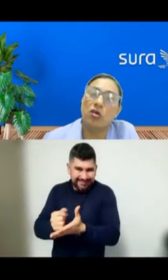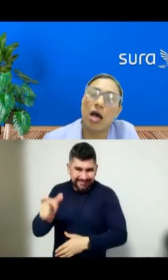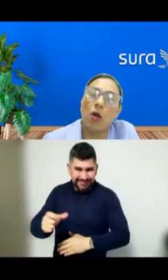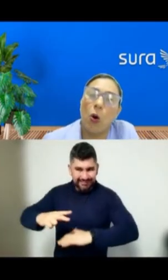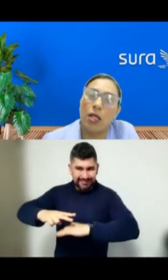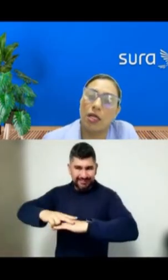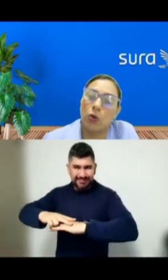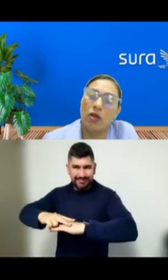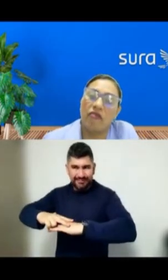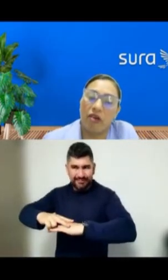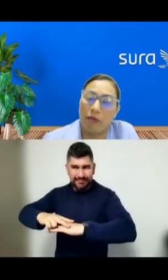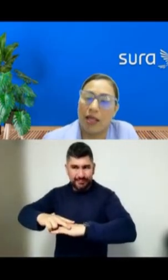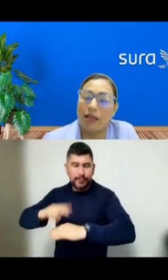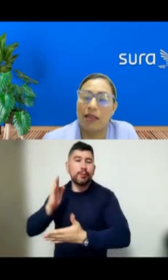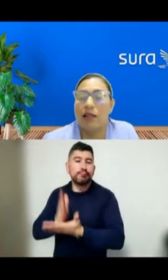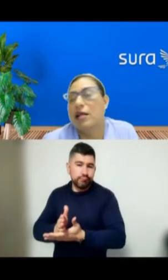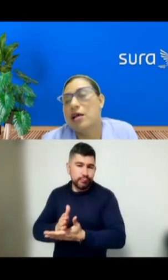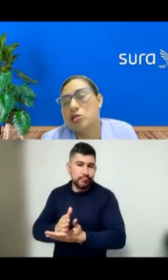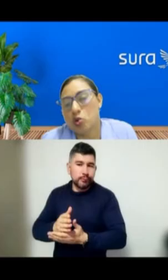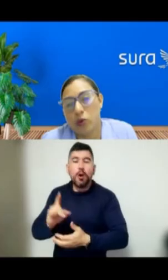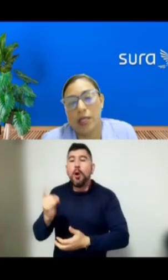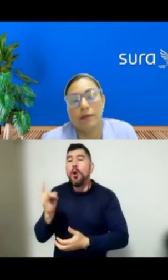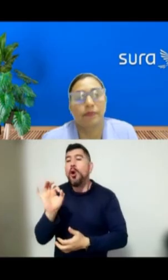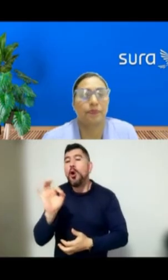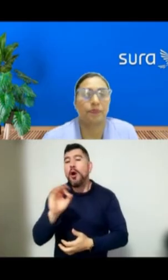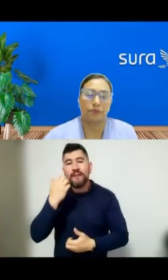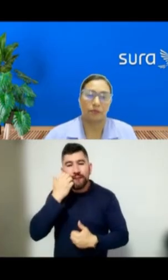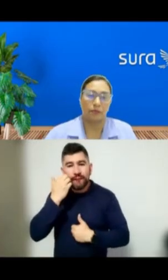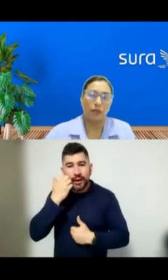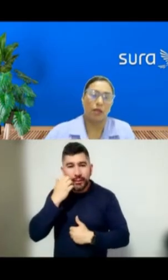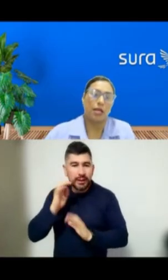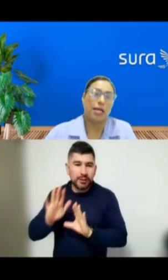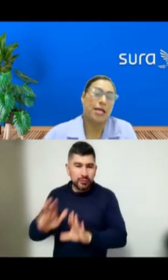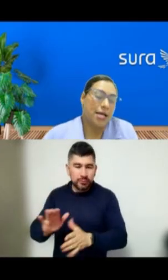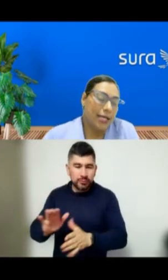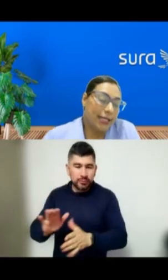está lesionado o que tiene una enfermedad súbita.